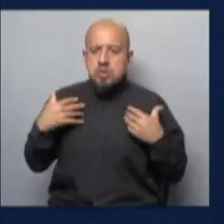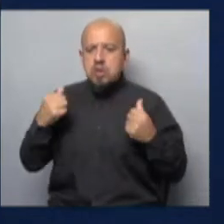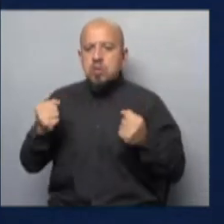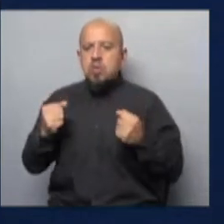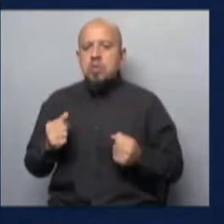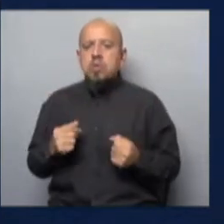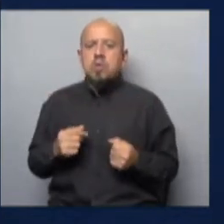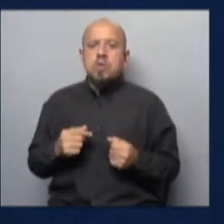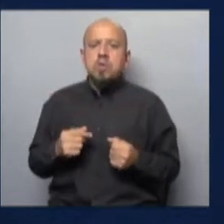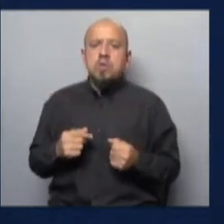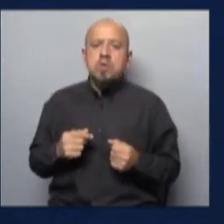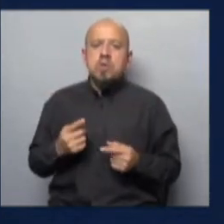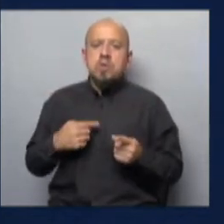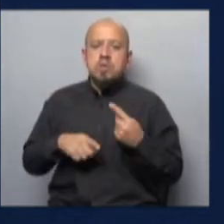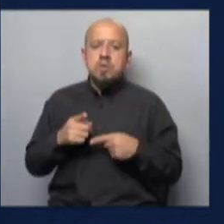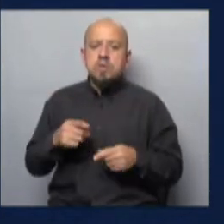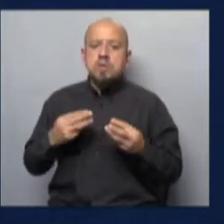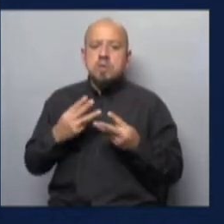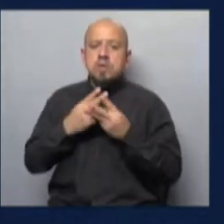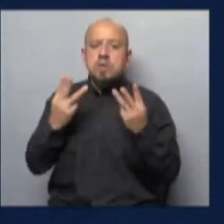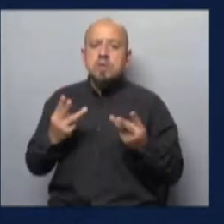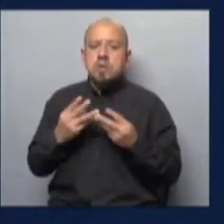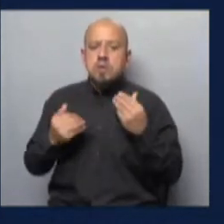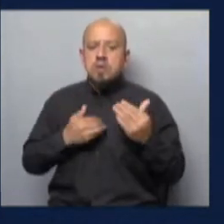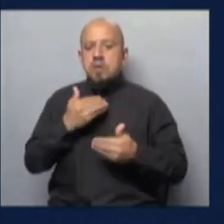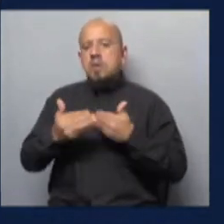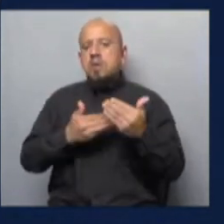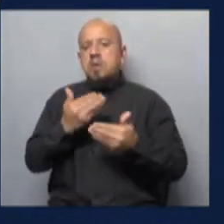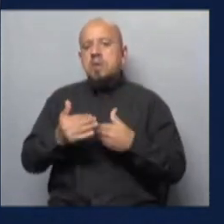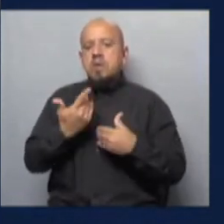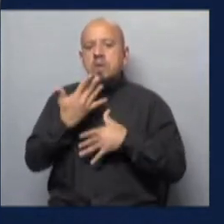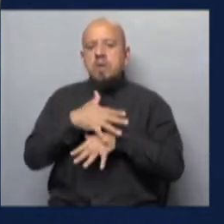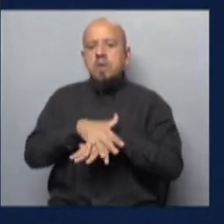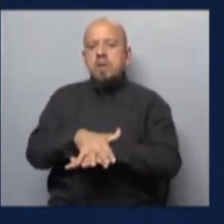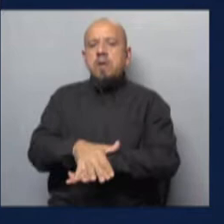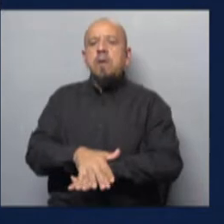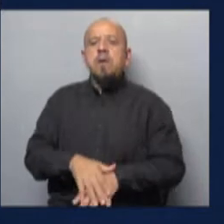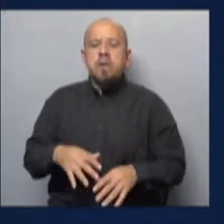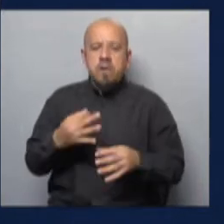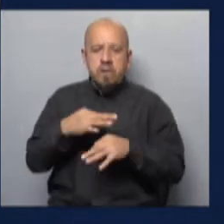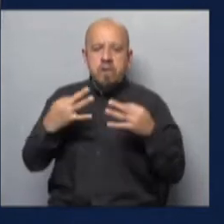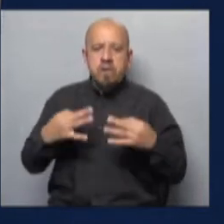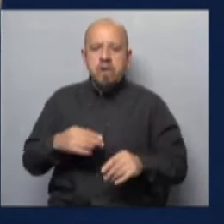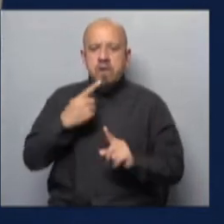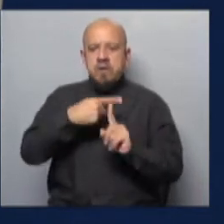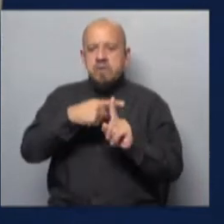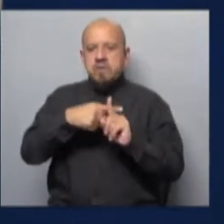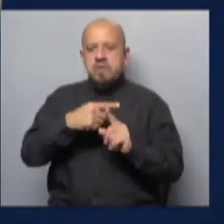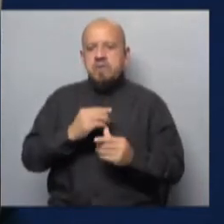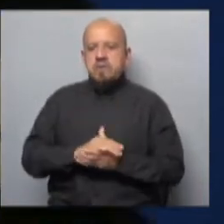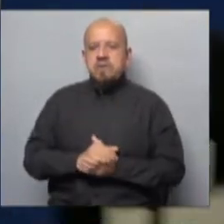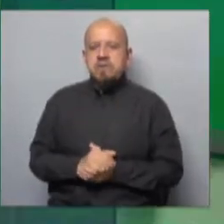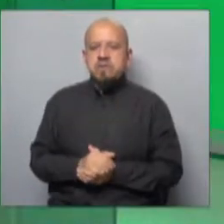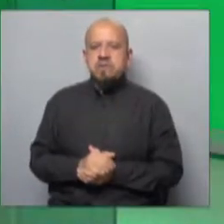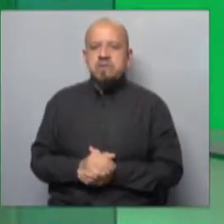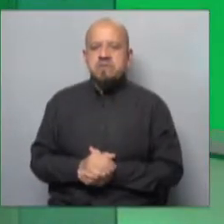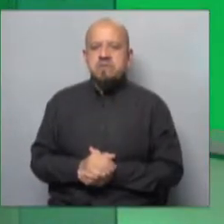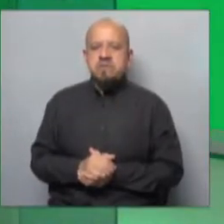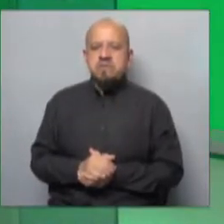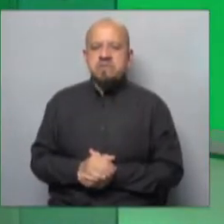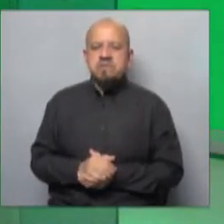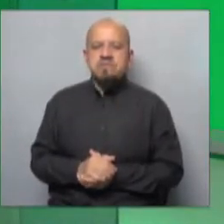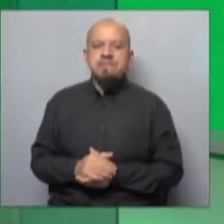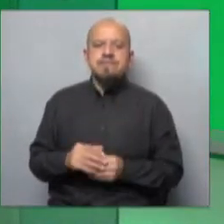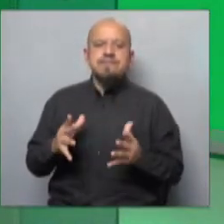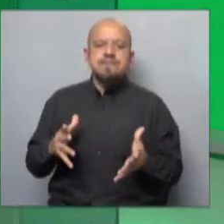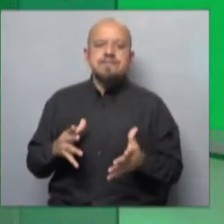lo cual en general digamos los procesos de integración de las personas migrantes son muy efectivos y positivos en un